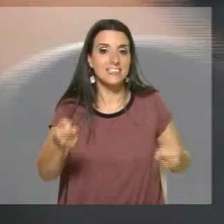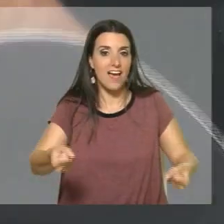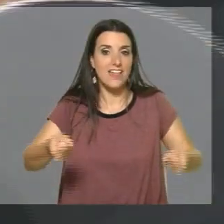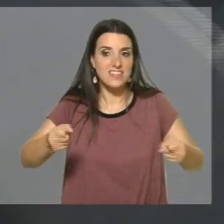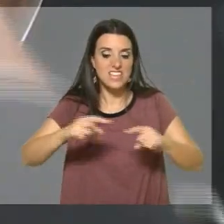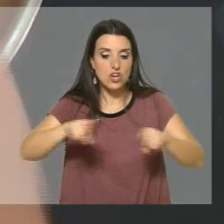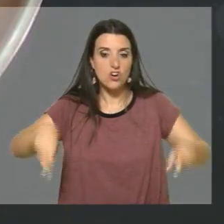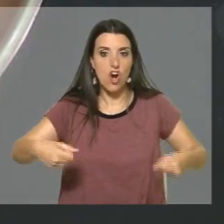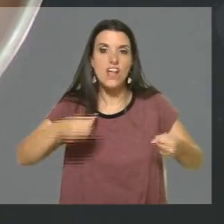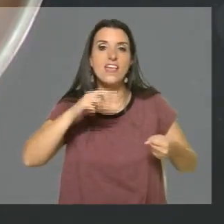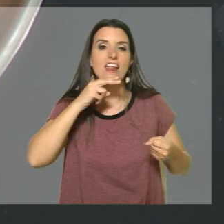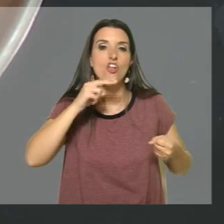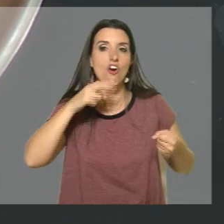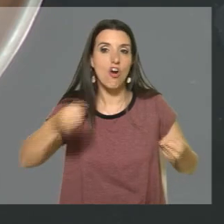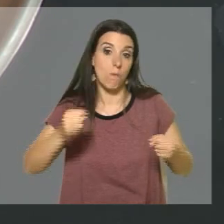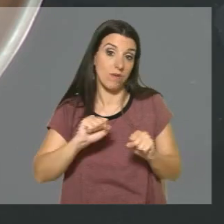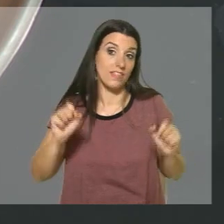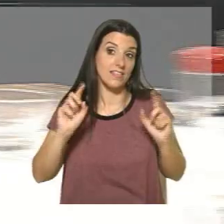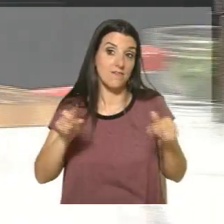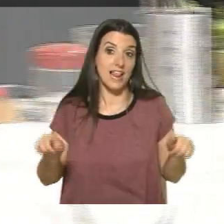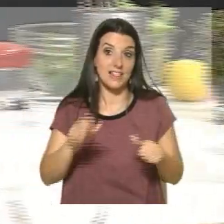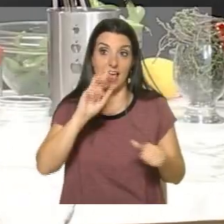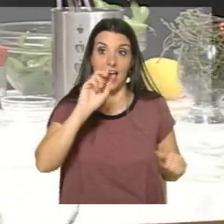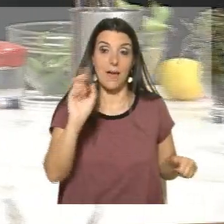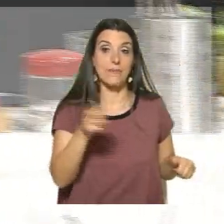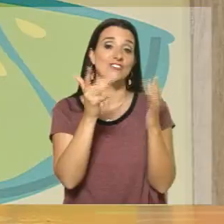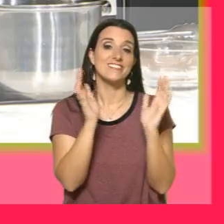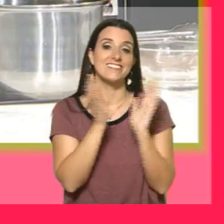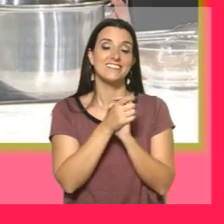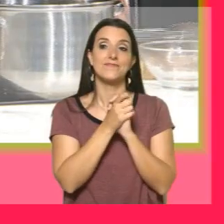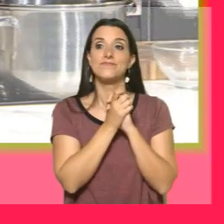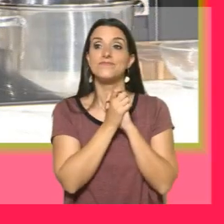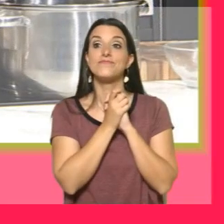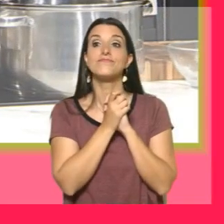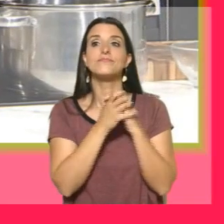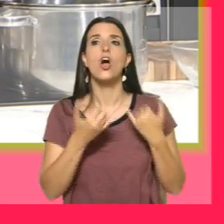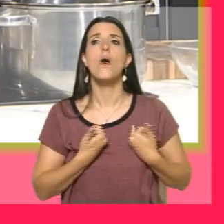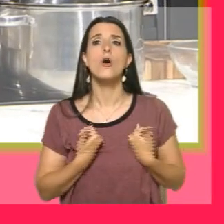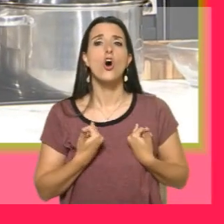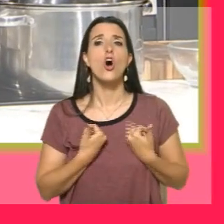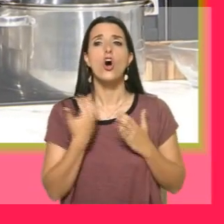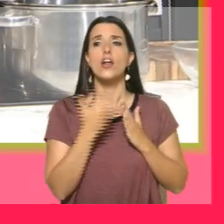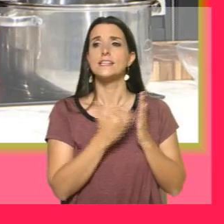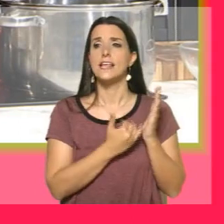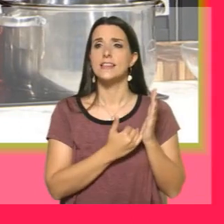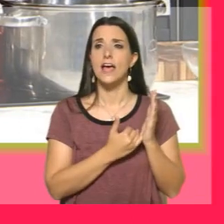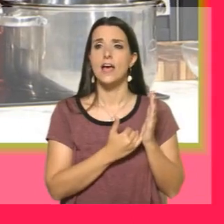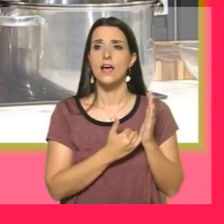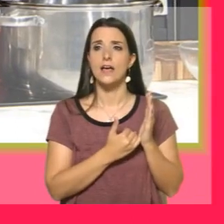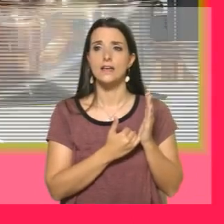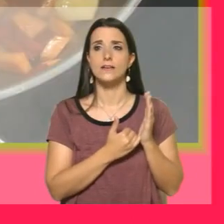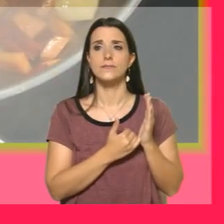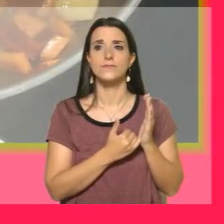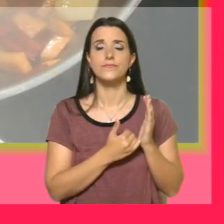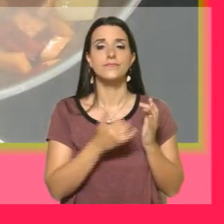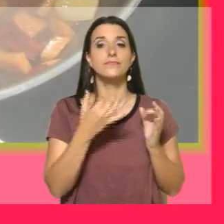¿Qué pasa? No, me lo dije muy rápido, disco de arado. Miren, ¿cómo miren esto, esa receta? Opa. Ahí,